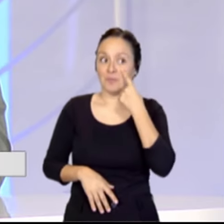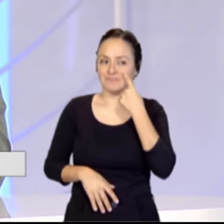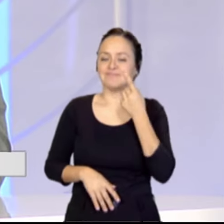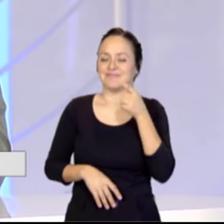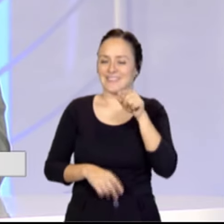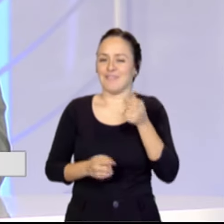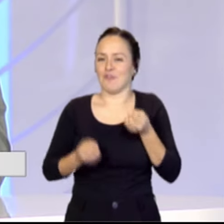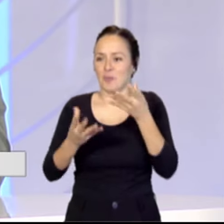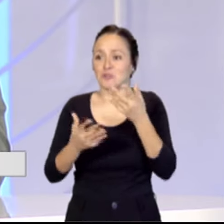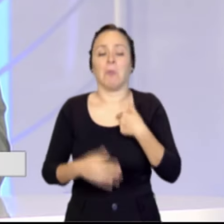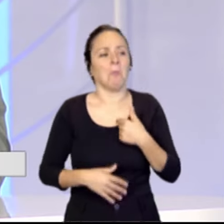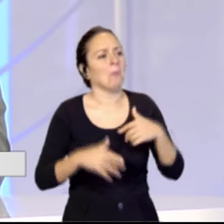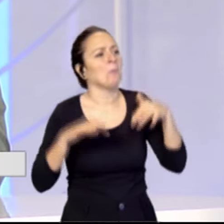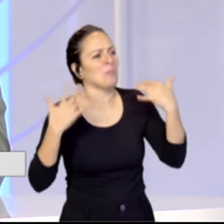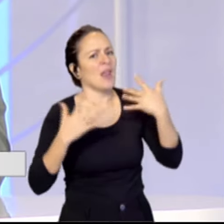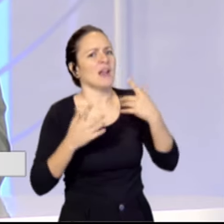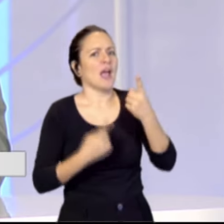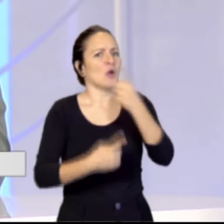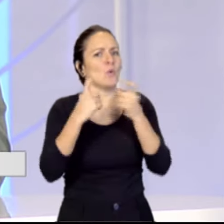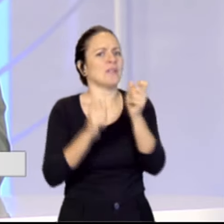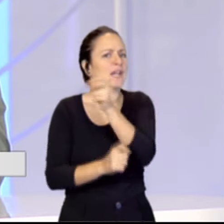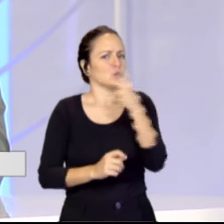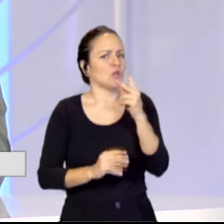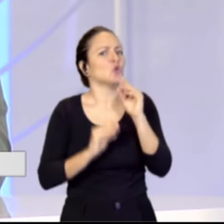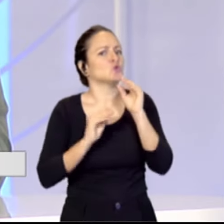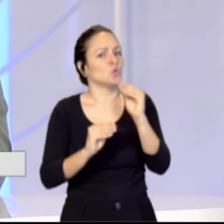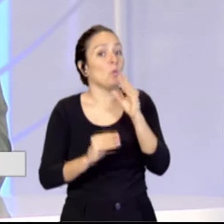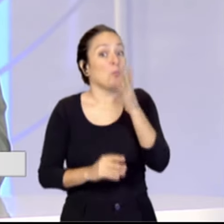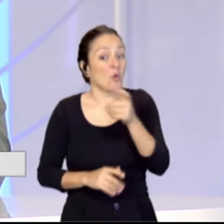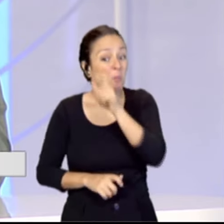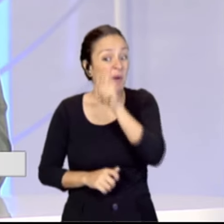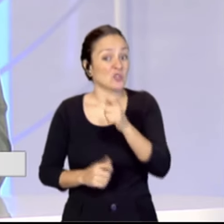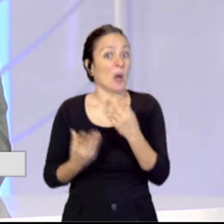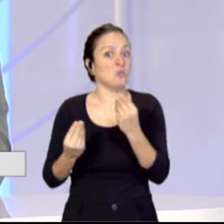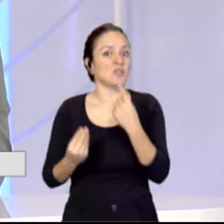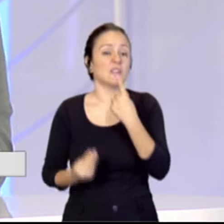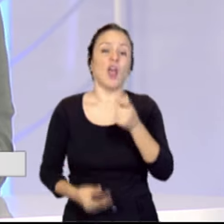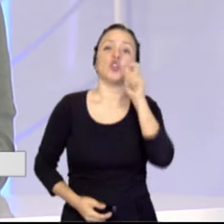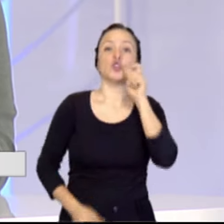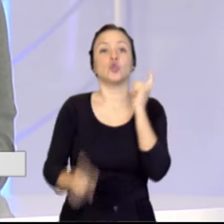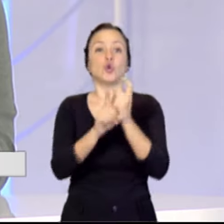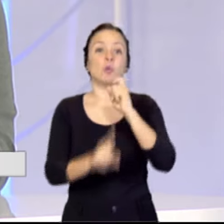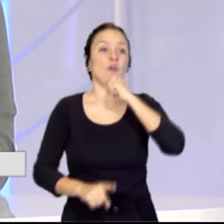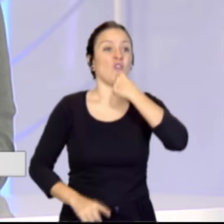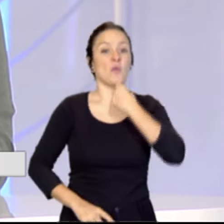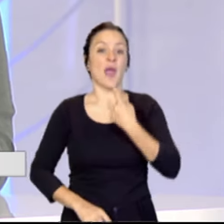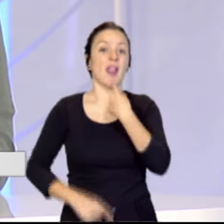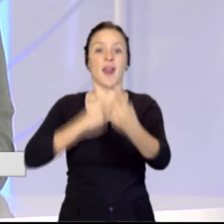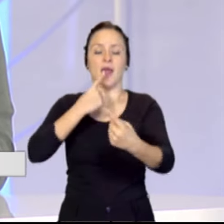haya dado ese resultado porque aquí hay mucha gente ya utilizando el término turismofobia no